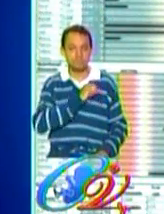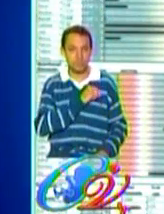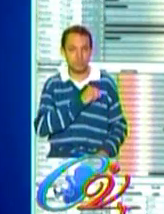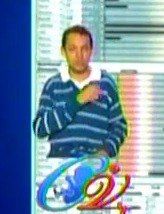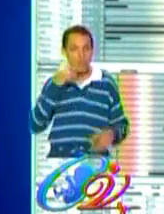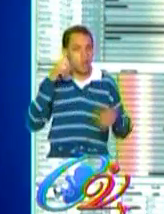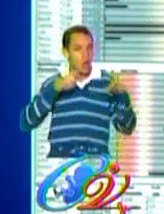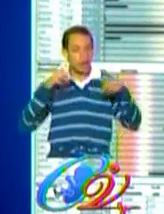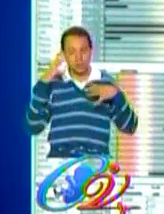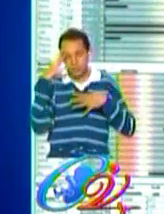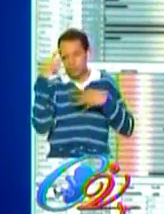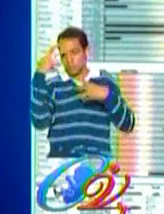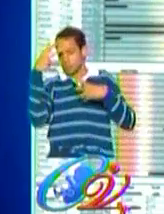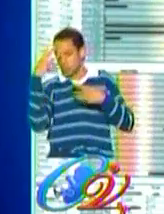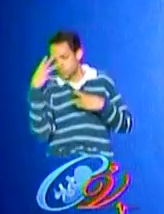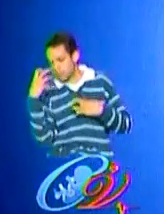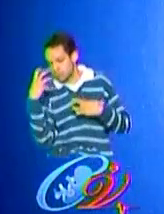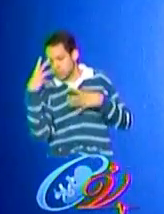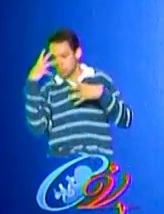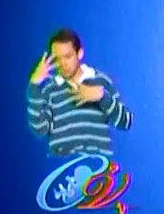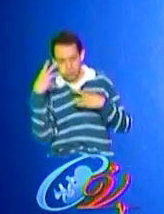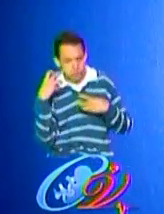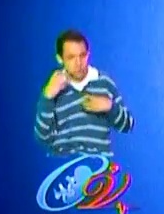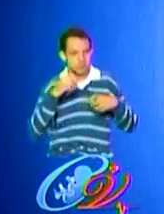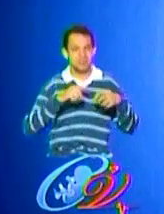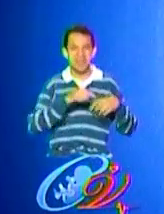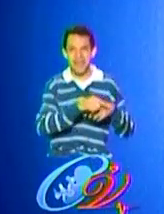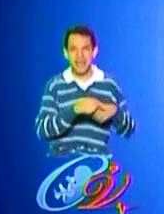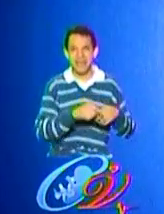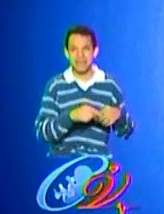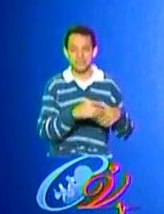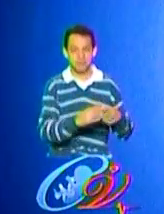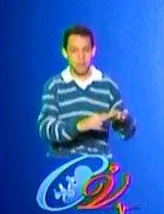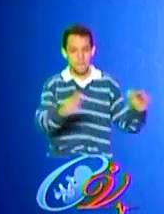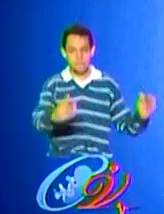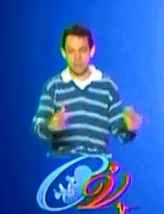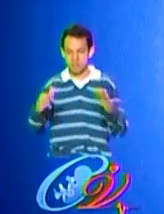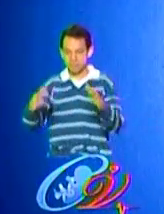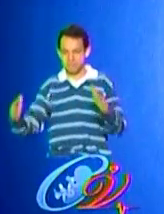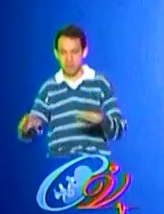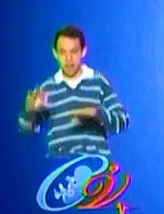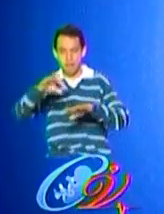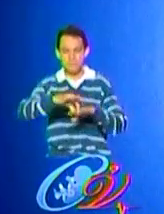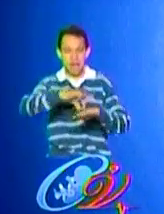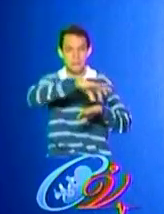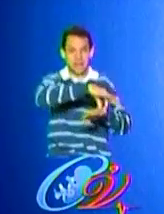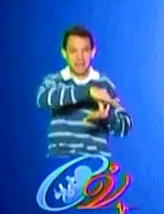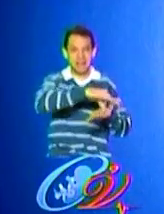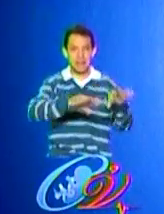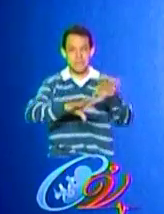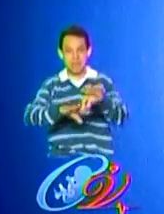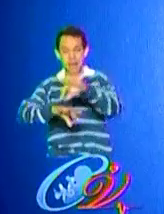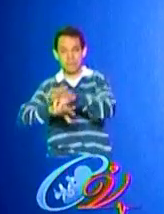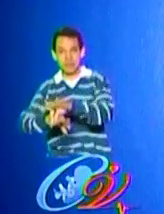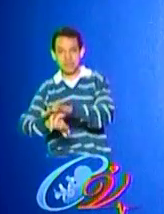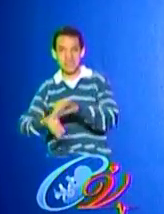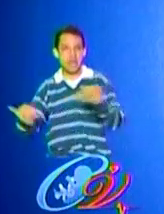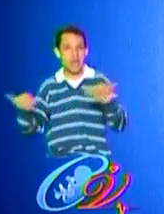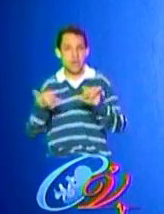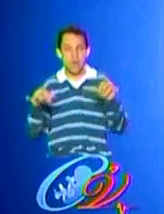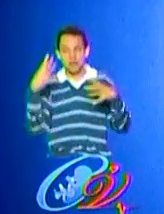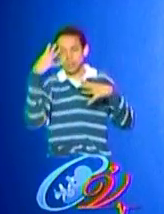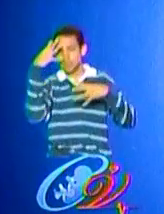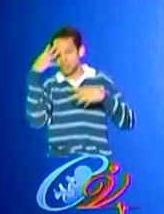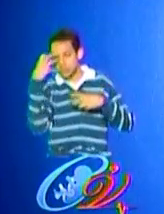estrés, y obviamente ella manejaba los equipos que tenían que poner soluciones de talio para poder simular el estrés